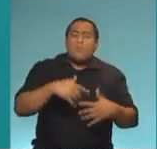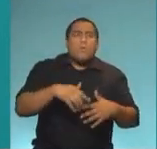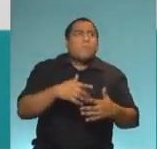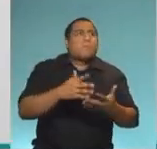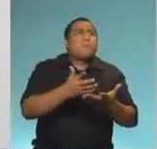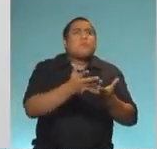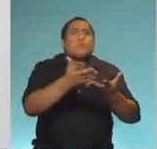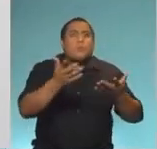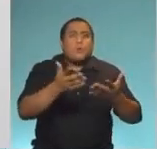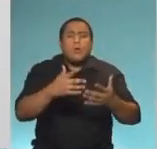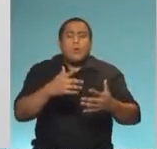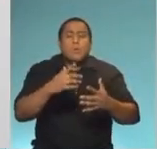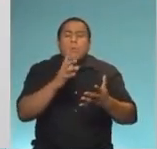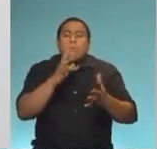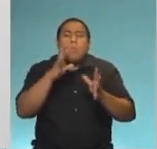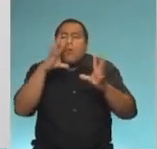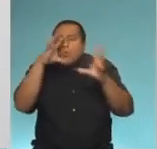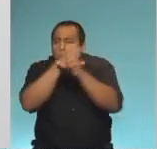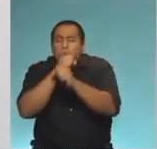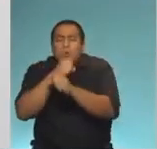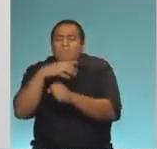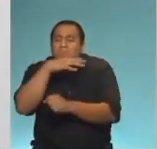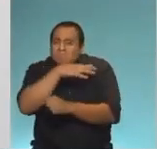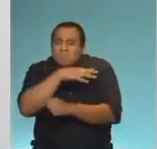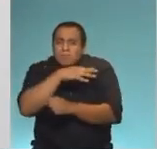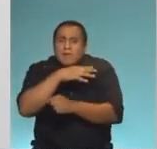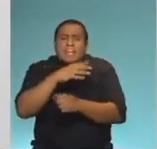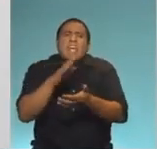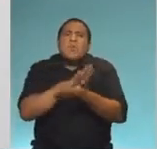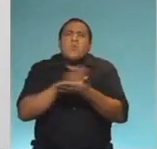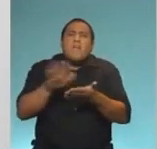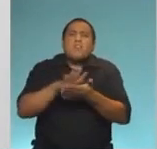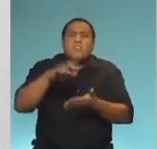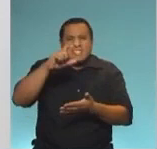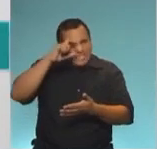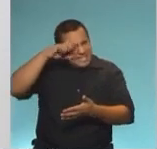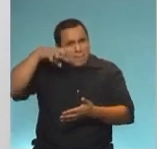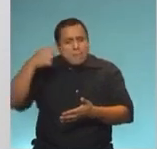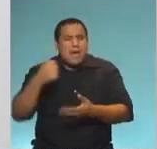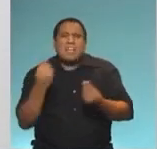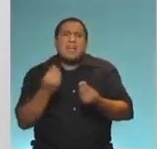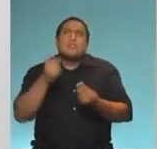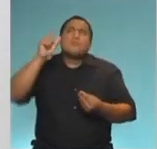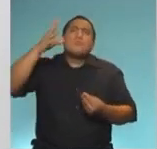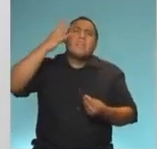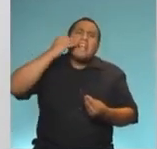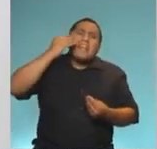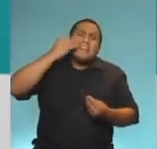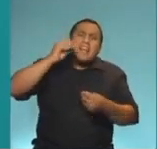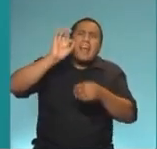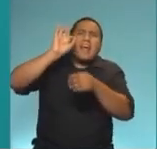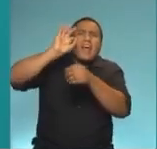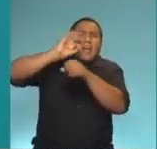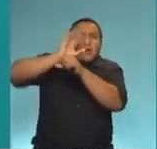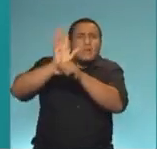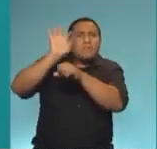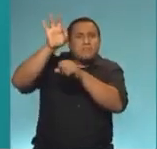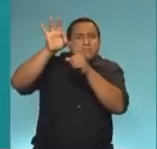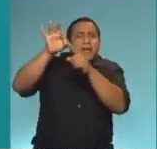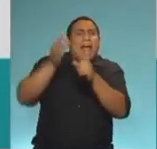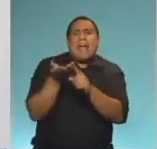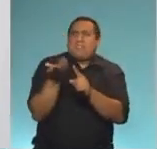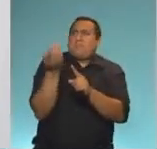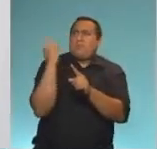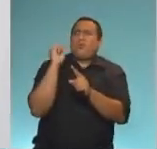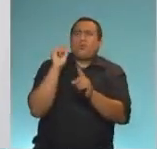digamos, zonas oscuras. ¿De qué se trata cuando hay una nueva cepa? ¿Qué pasó con esta cepa de Reino Unido que ustedes vienen estudiando? Ya nos habían comentado hace